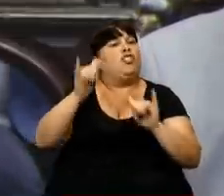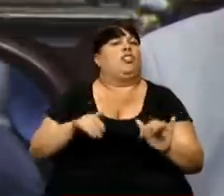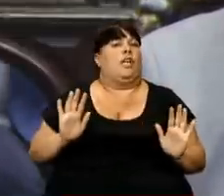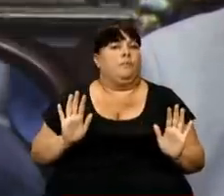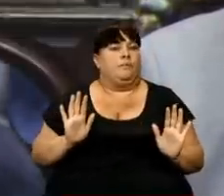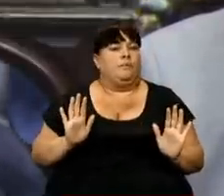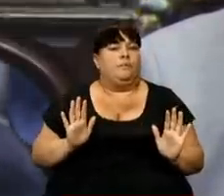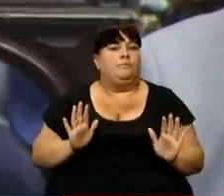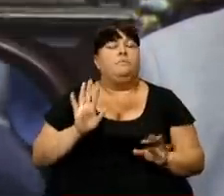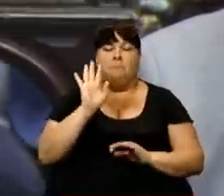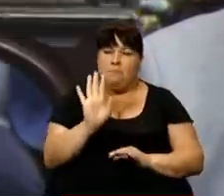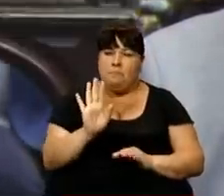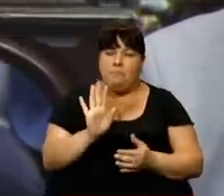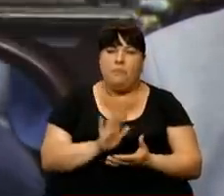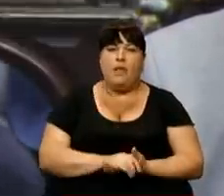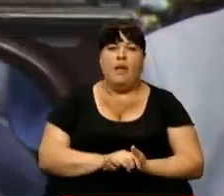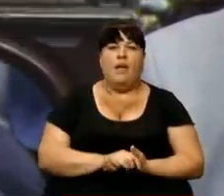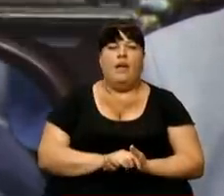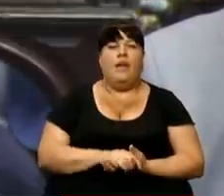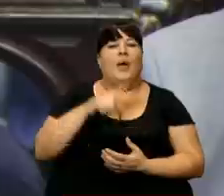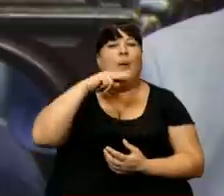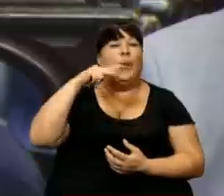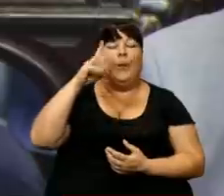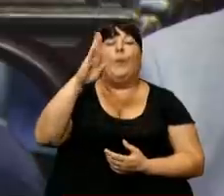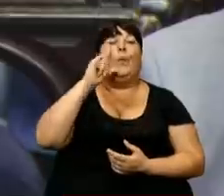sí. Miren, el BID,